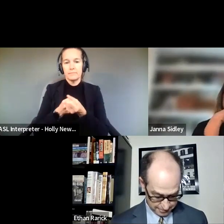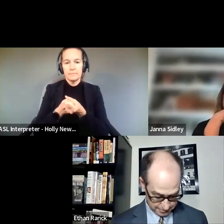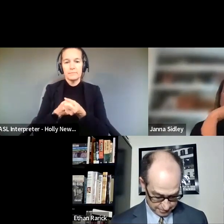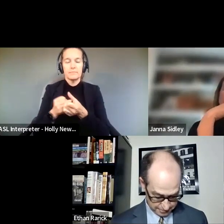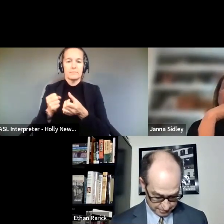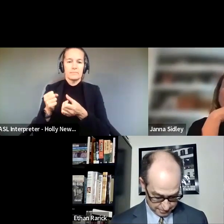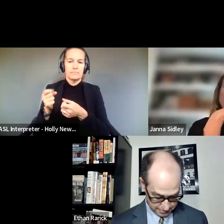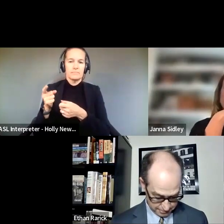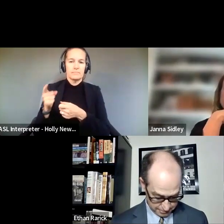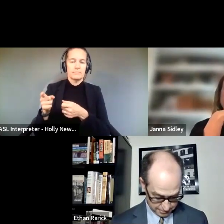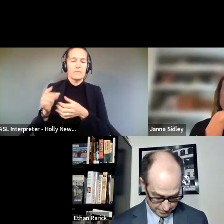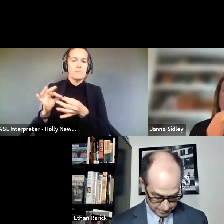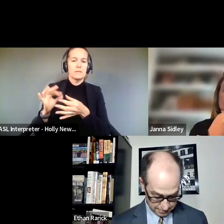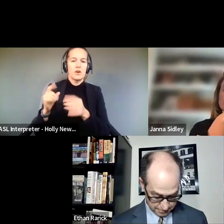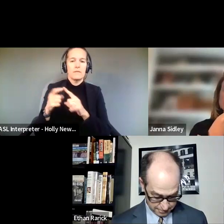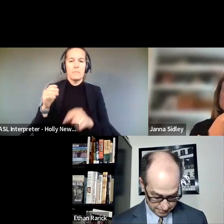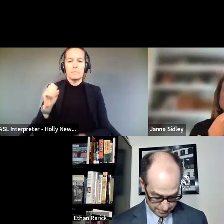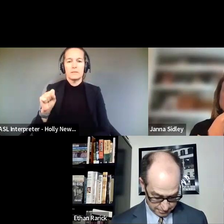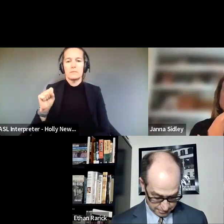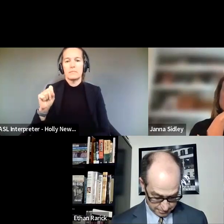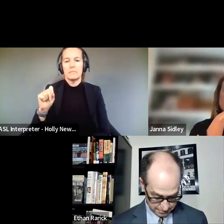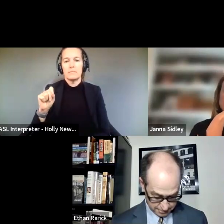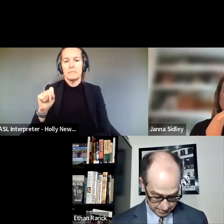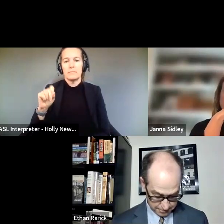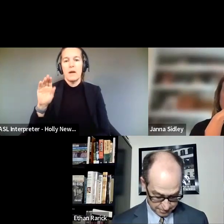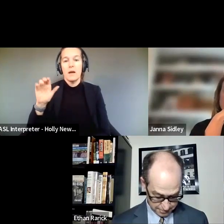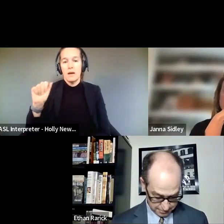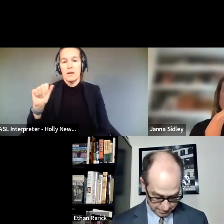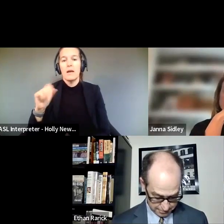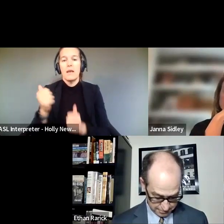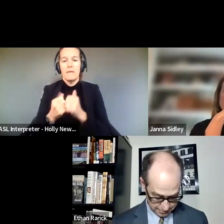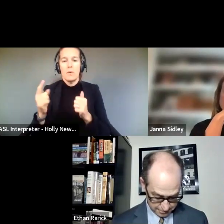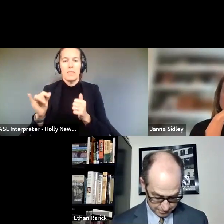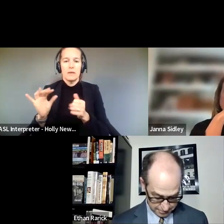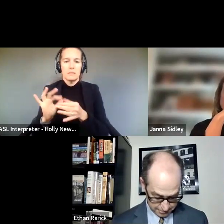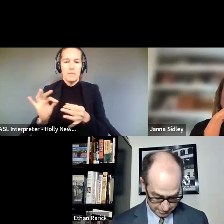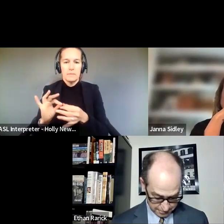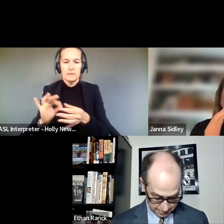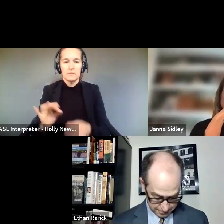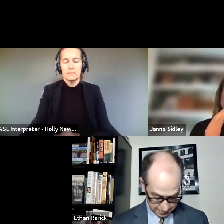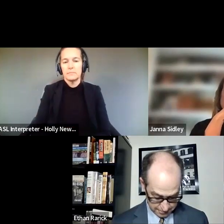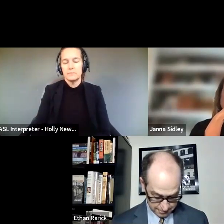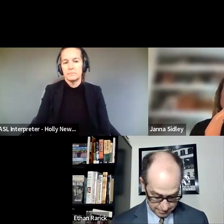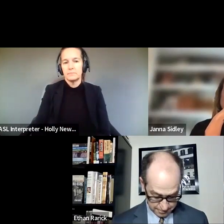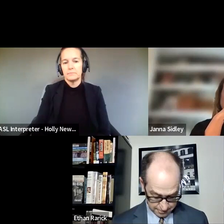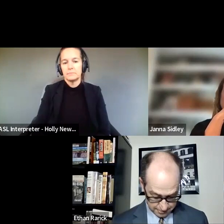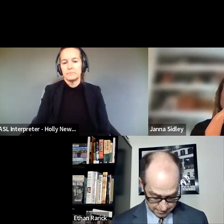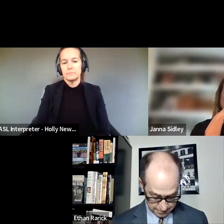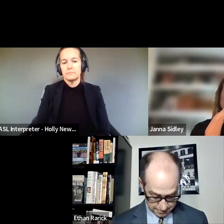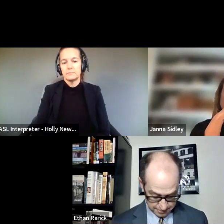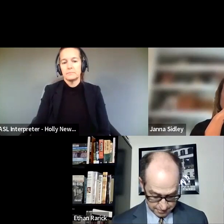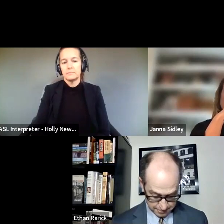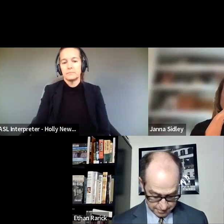que comenten acerca de la disparidad. Es real en nuestras vidas. Siempre que vamos